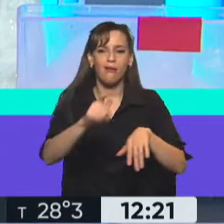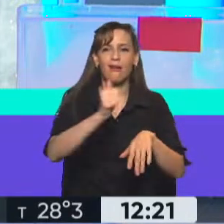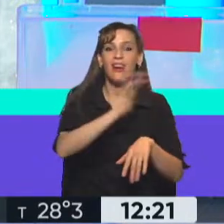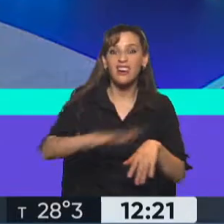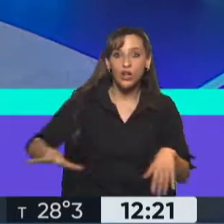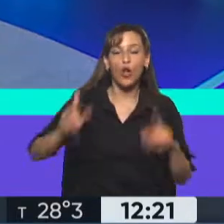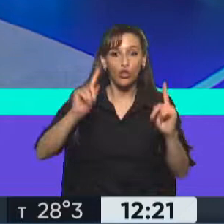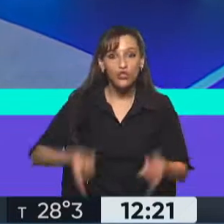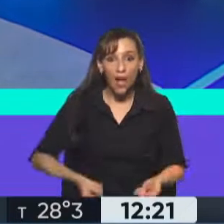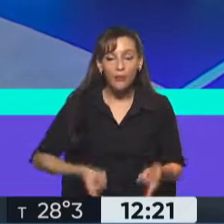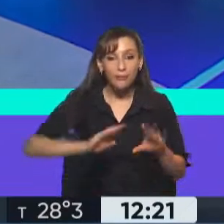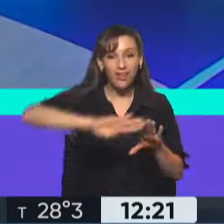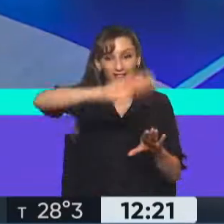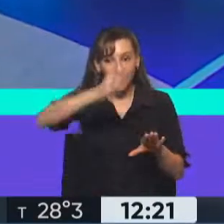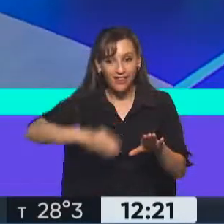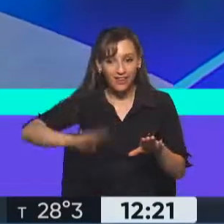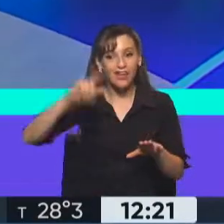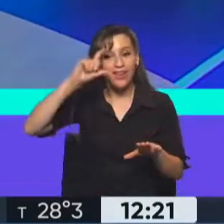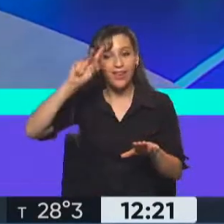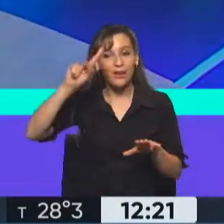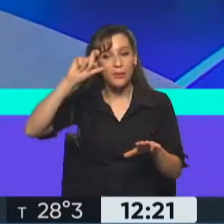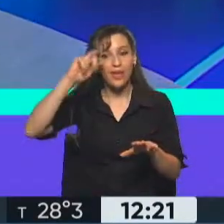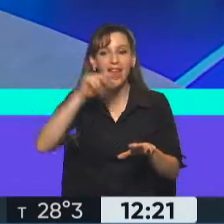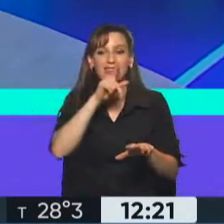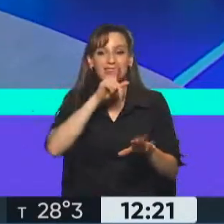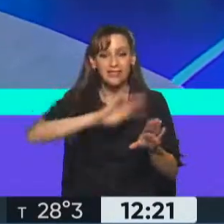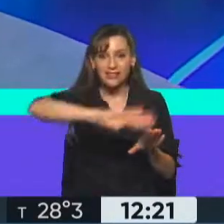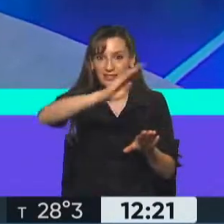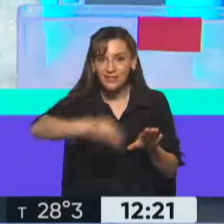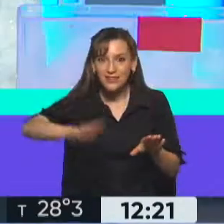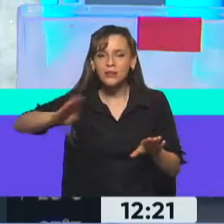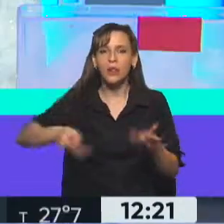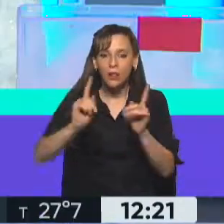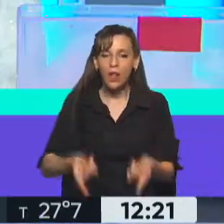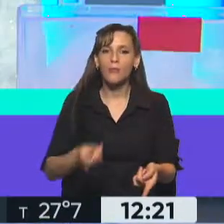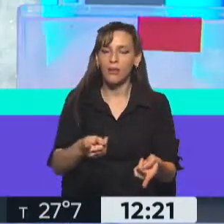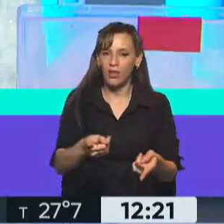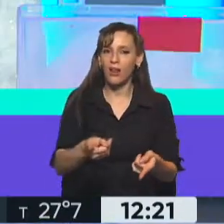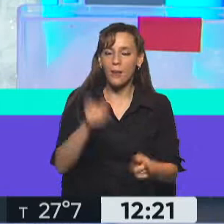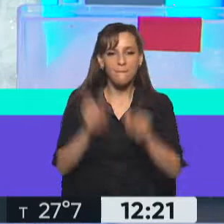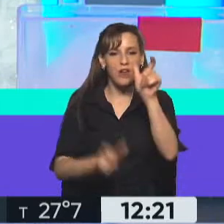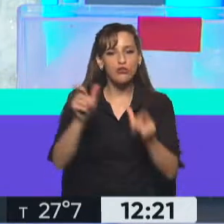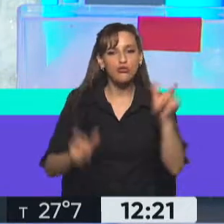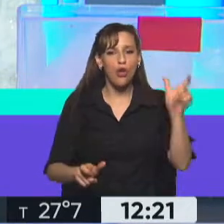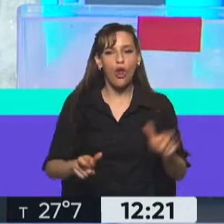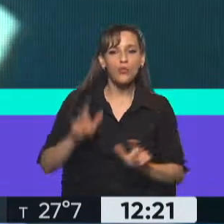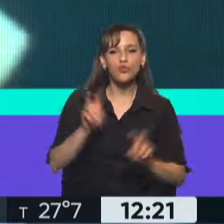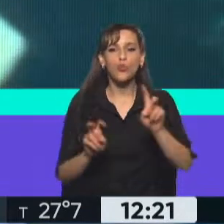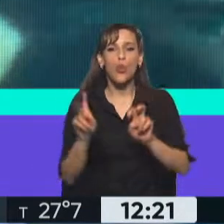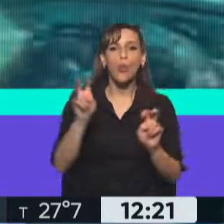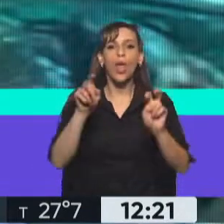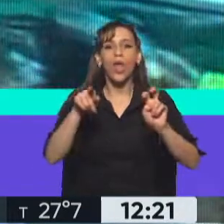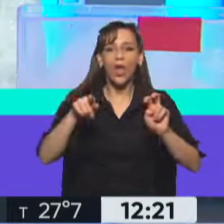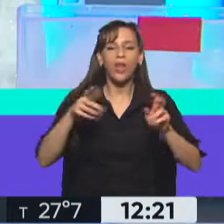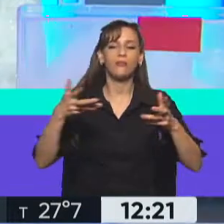everest pues se vieron fotos impresionantes de como las personas que suben a estos andan hechos